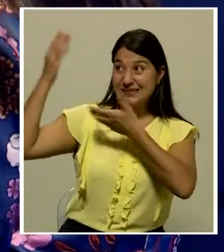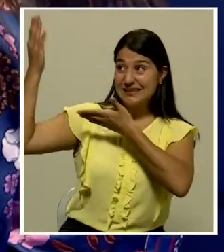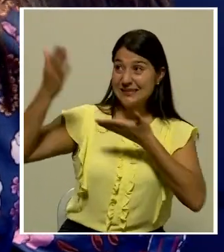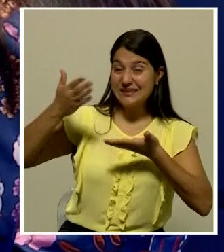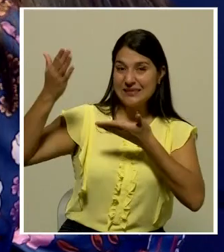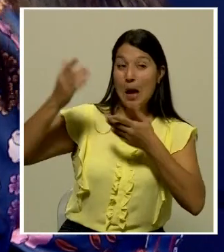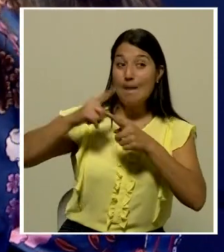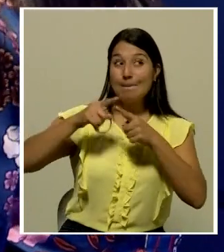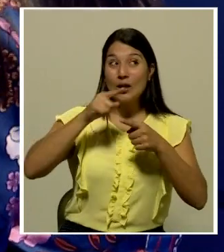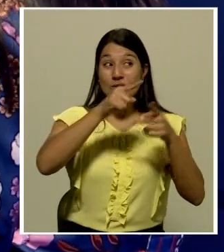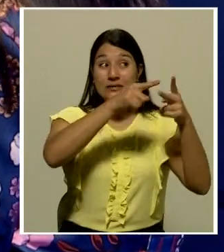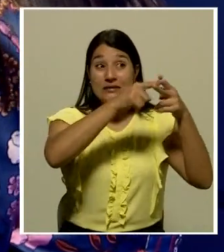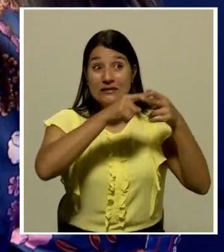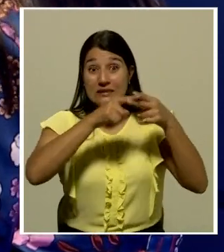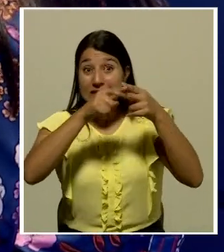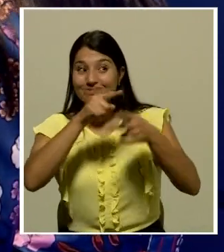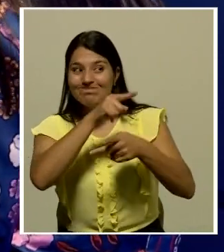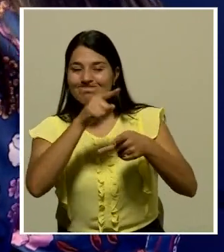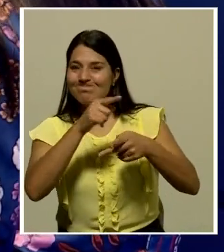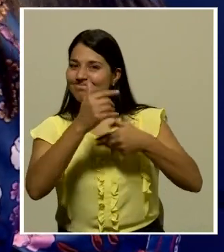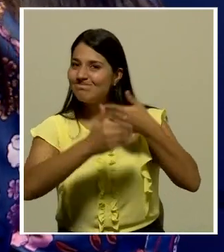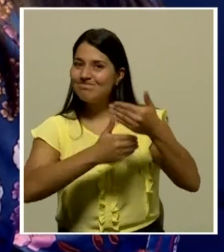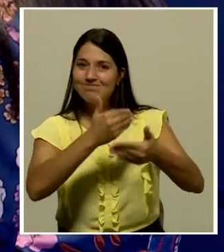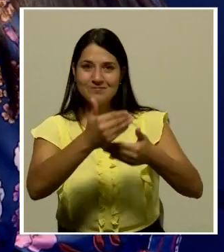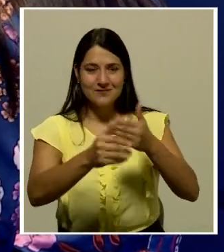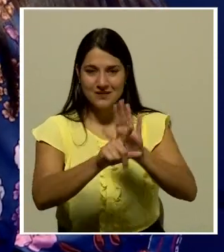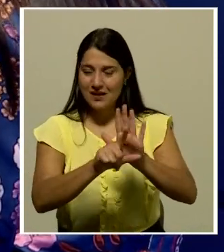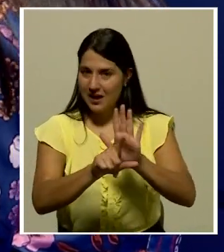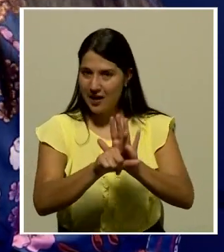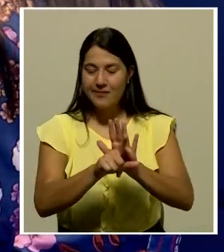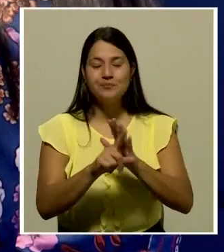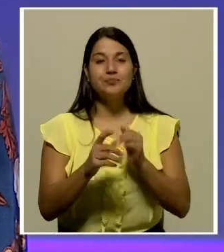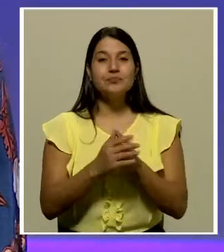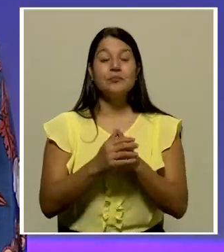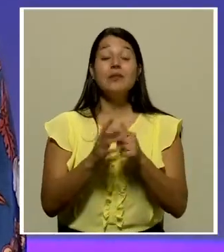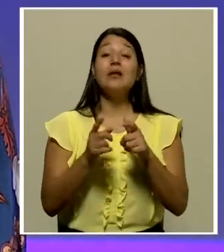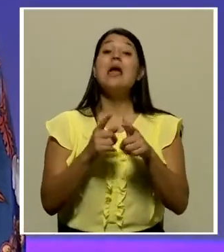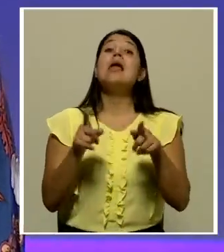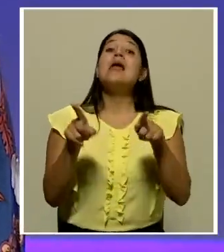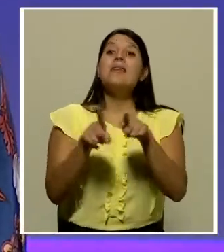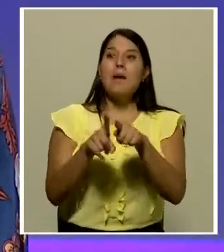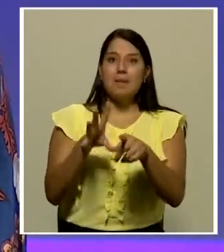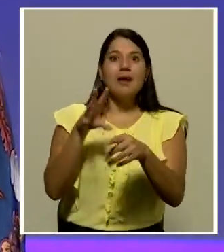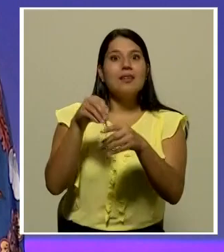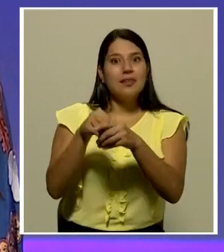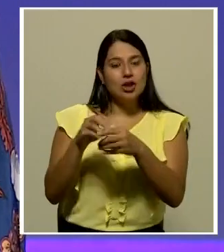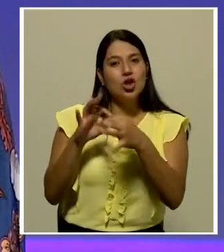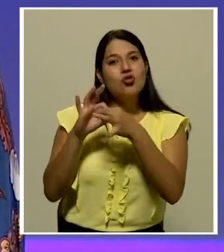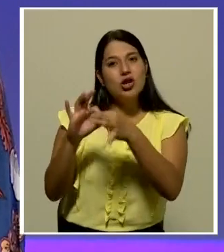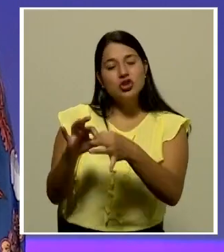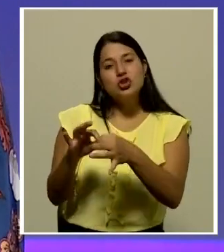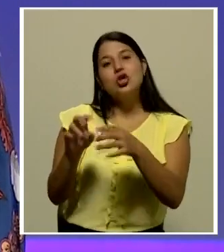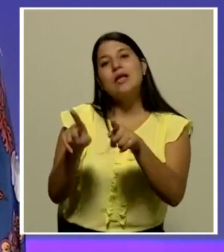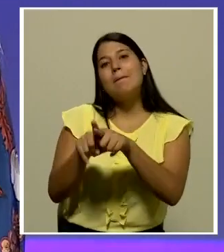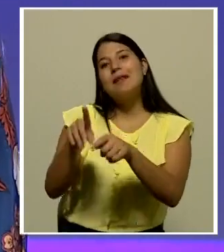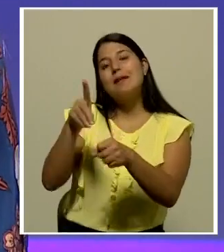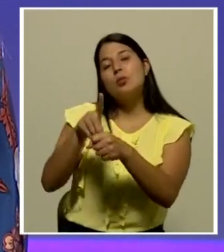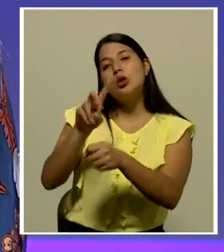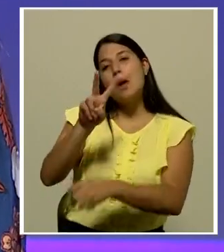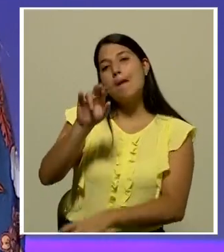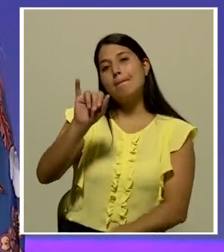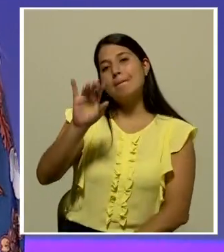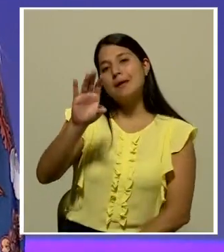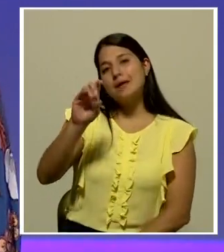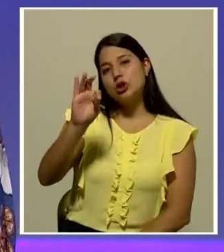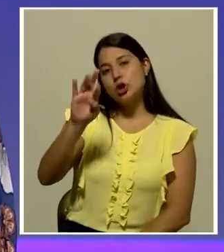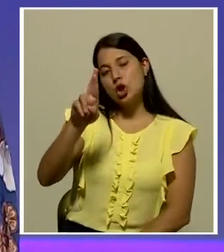en el gobierno, en el Poder Legislativo. Algunos legisladores, recordamos entonces a Víctor Morales Zapata, a